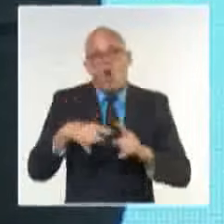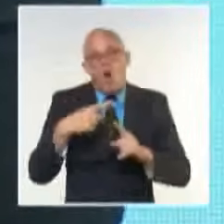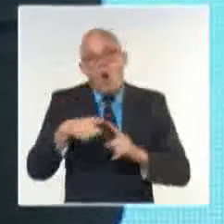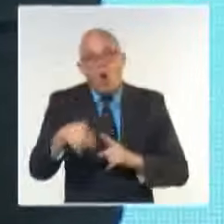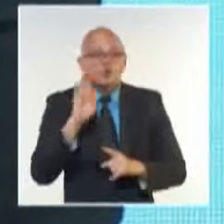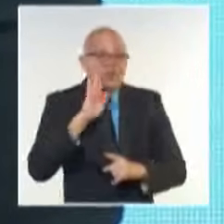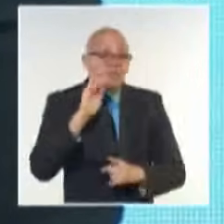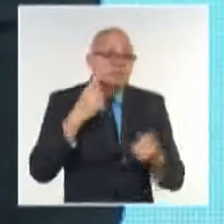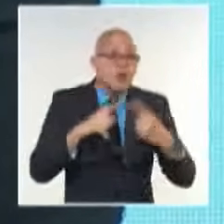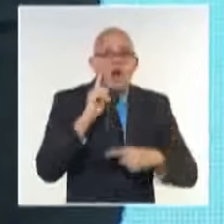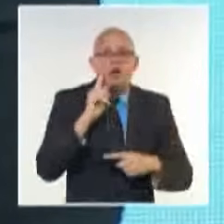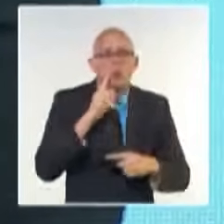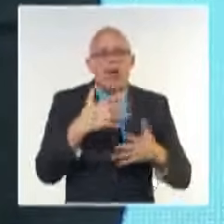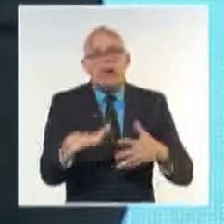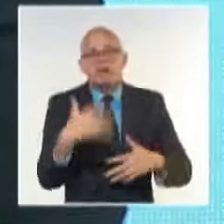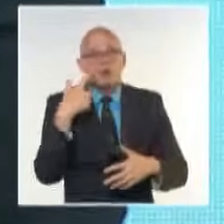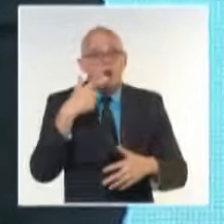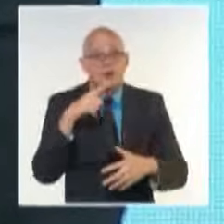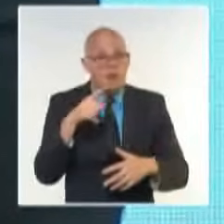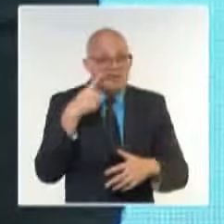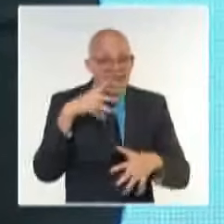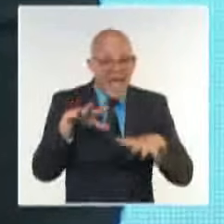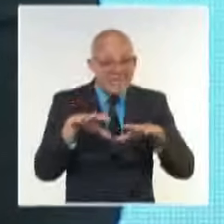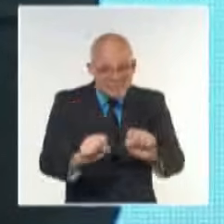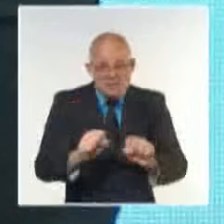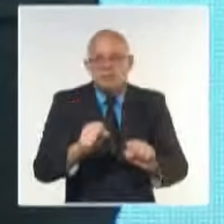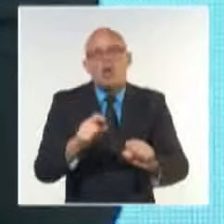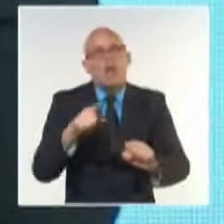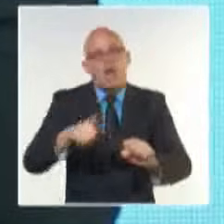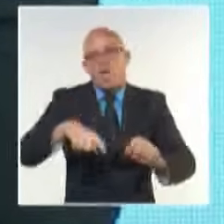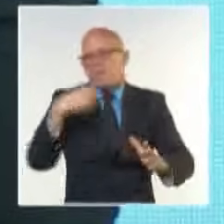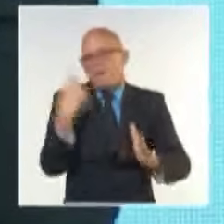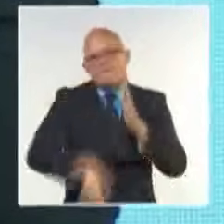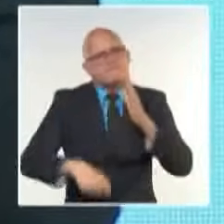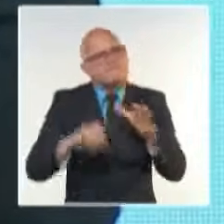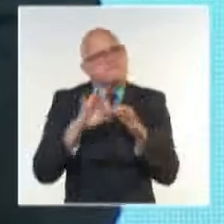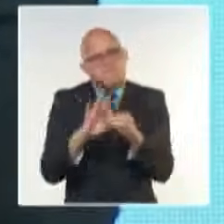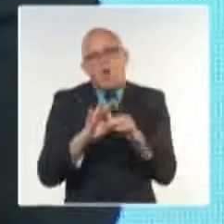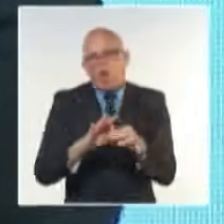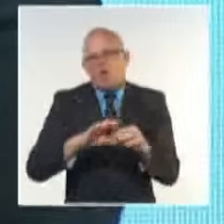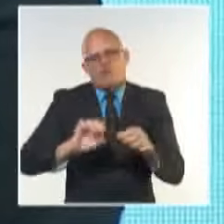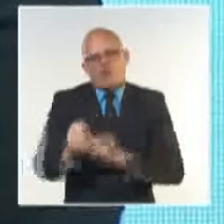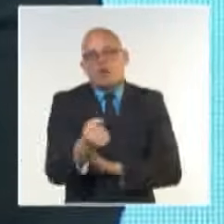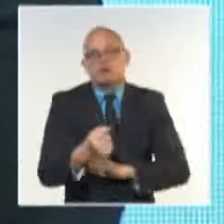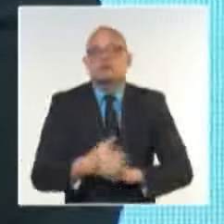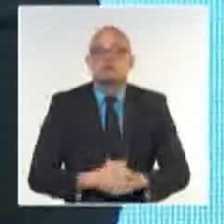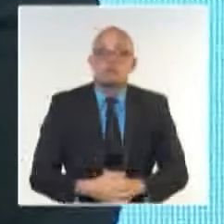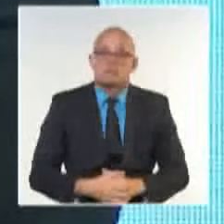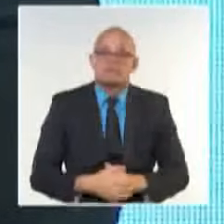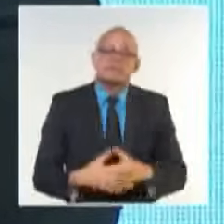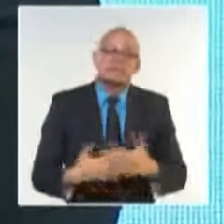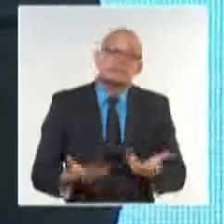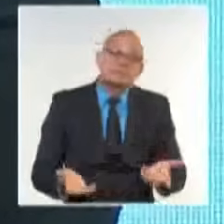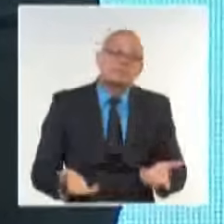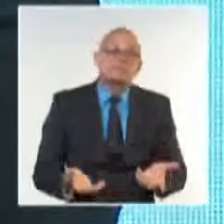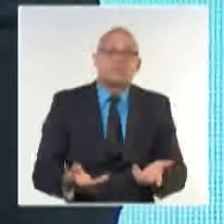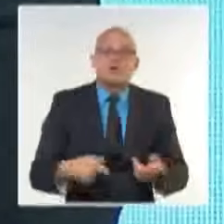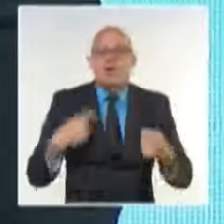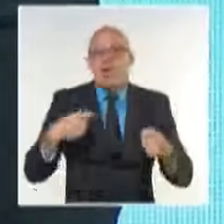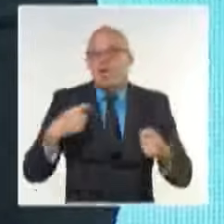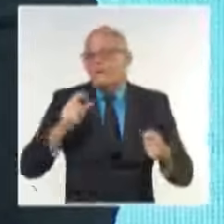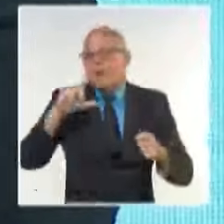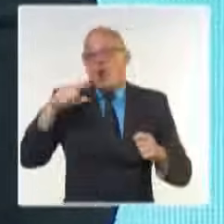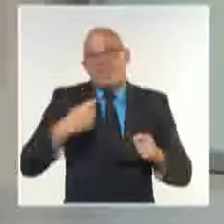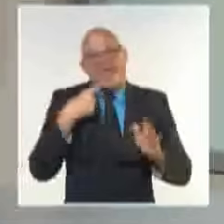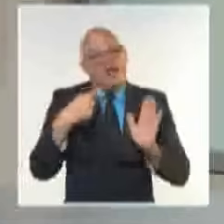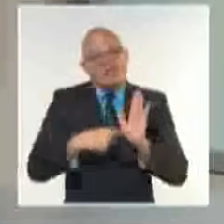impunes. Son detectables, son posibles de eliminar, lo que hay que actuar apegado a